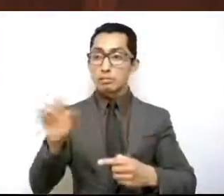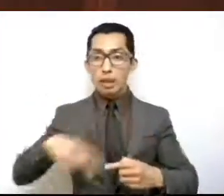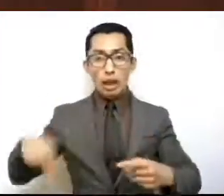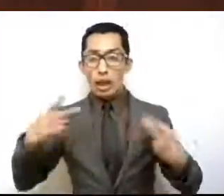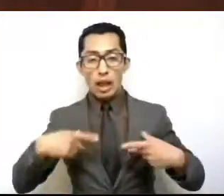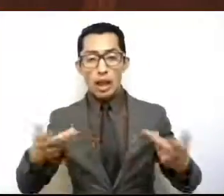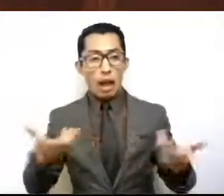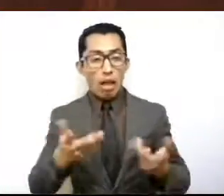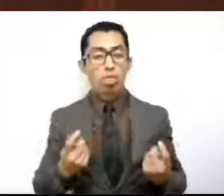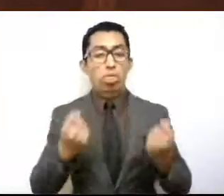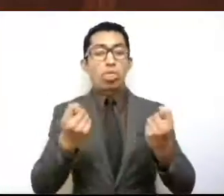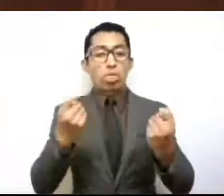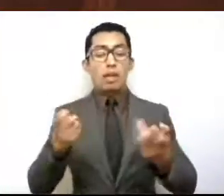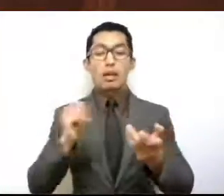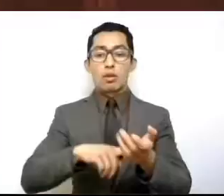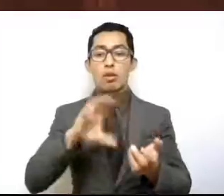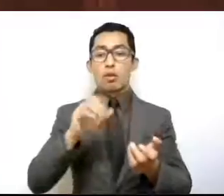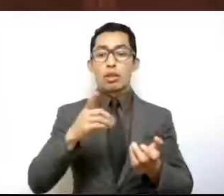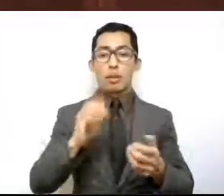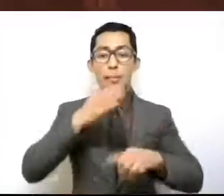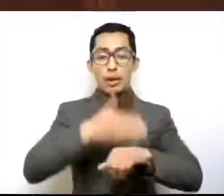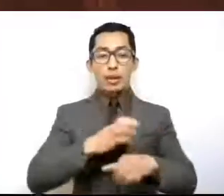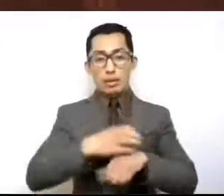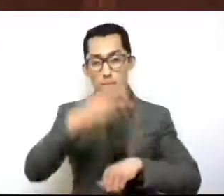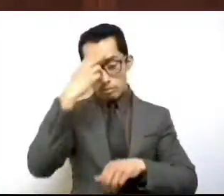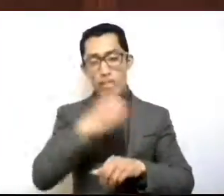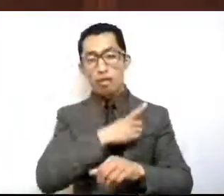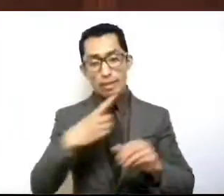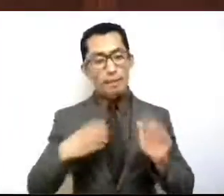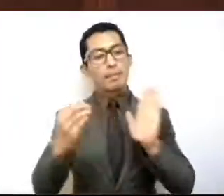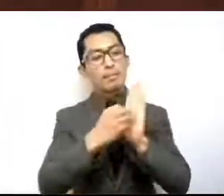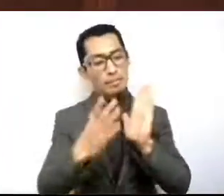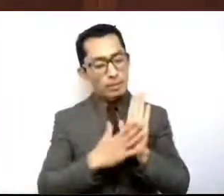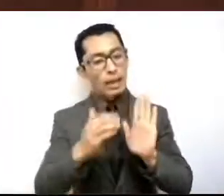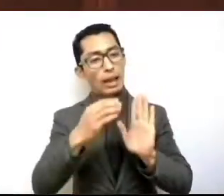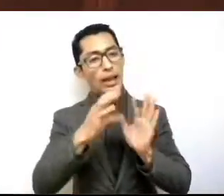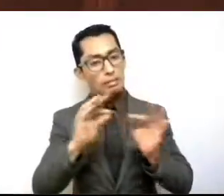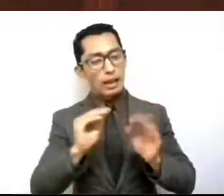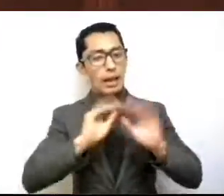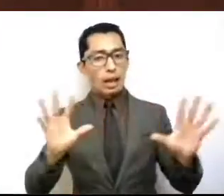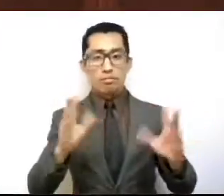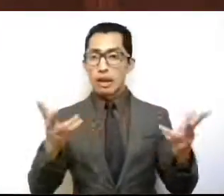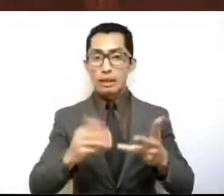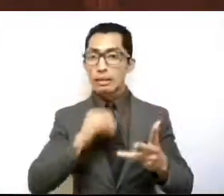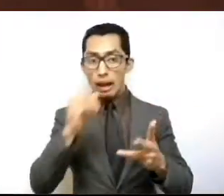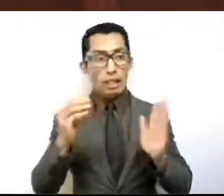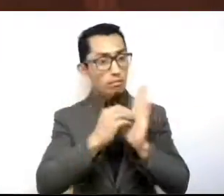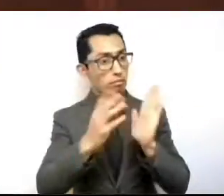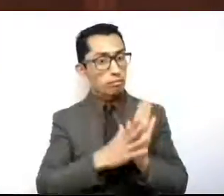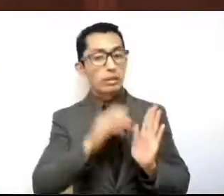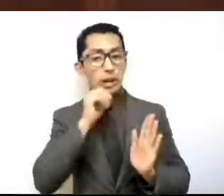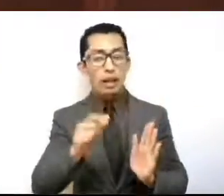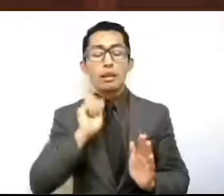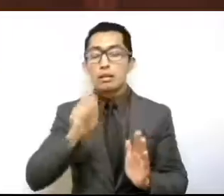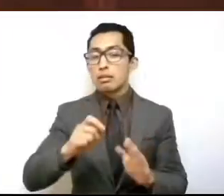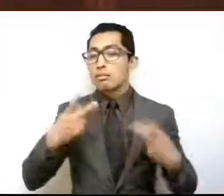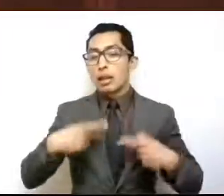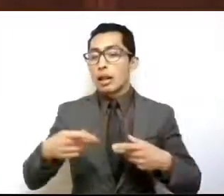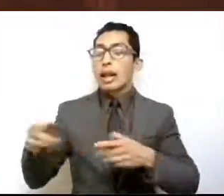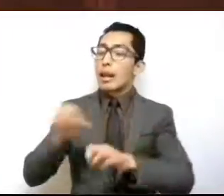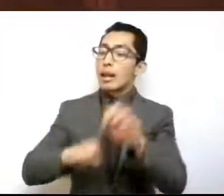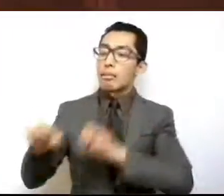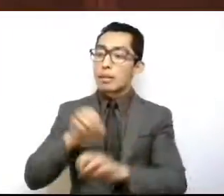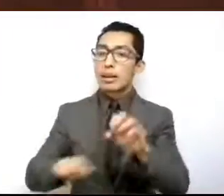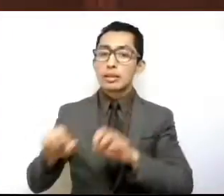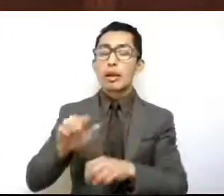previstas en el Código Penal del Estado de México, que de no hacerlo, así se vulnera en perjuicio de la persona jurídica el principio